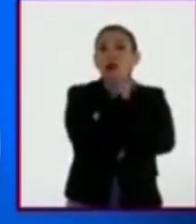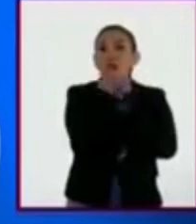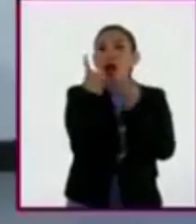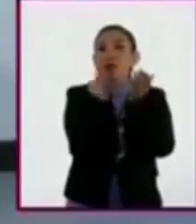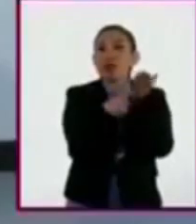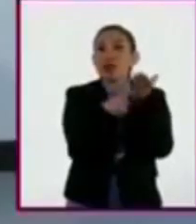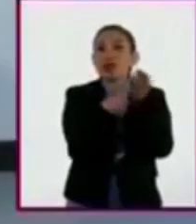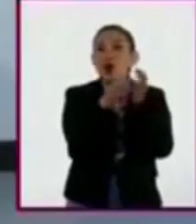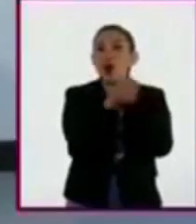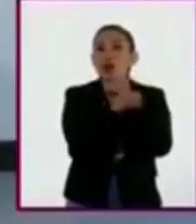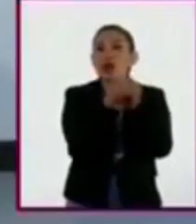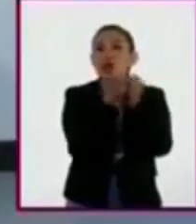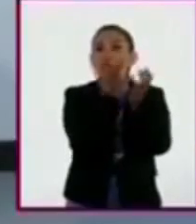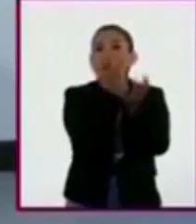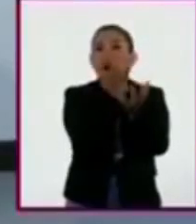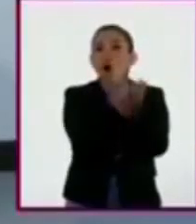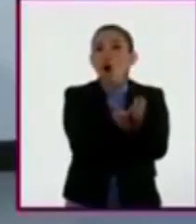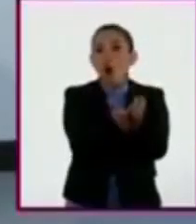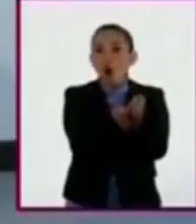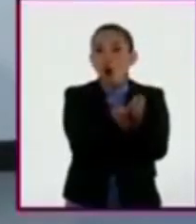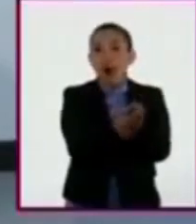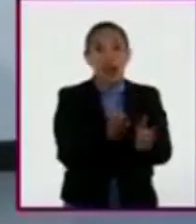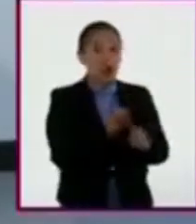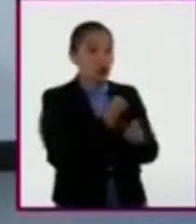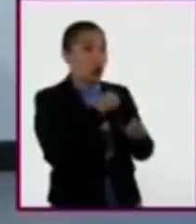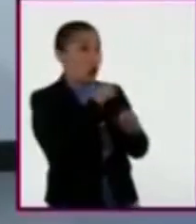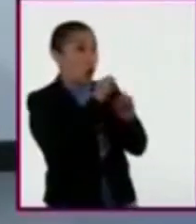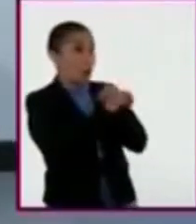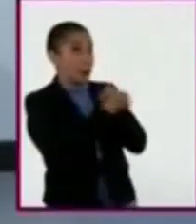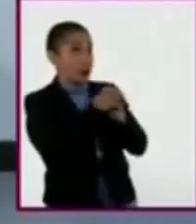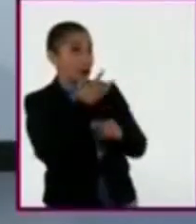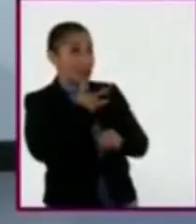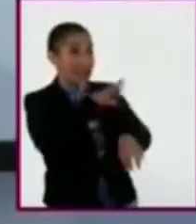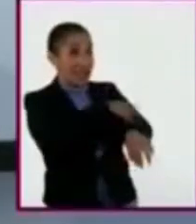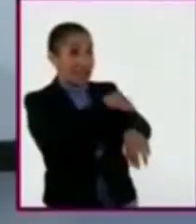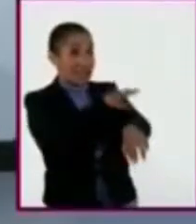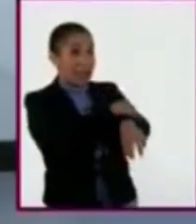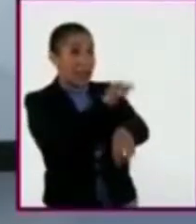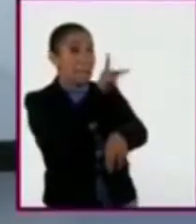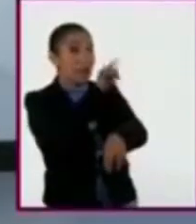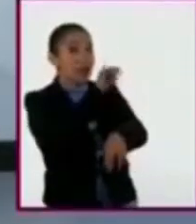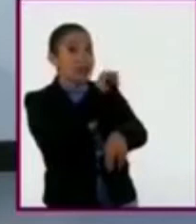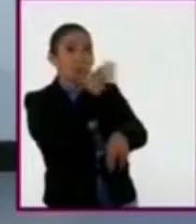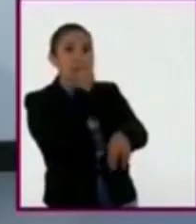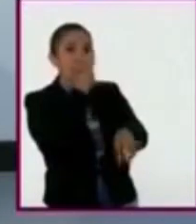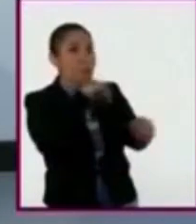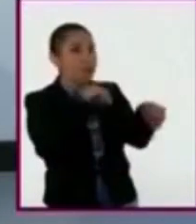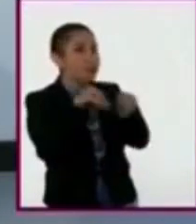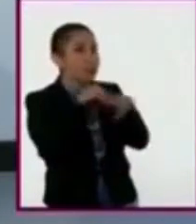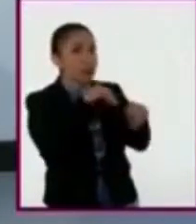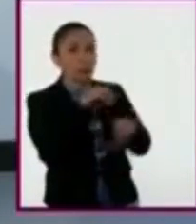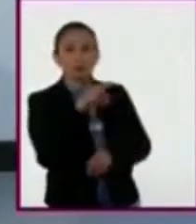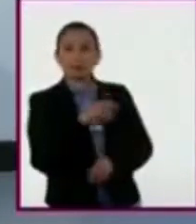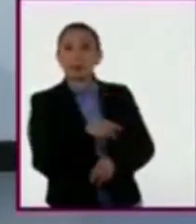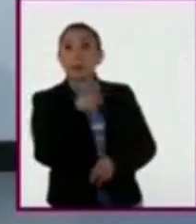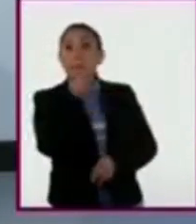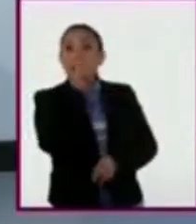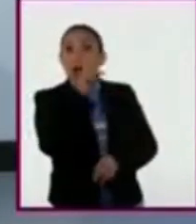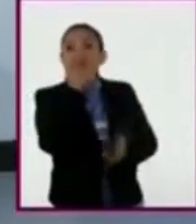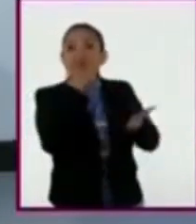en reposo. Entonces, un objeto que tiene energía potencial no está en movimiento, ¿cierto?